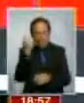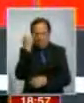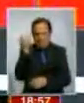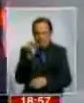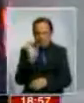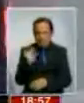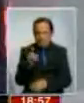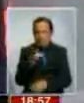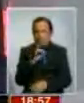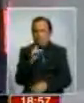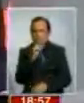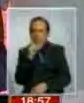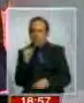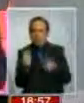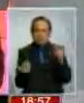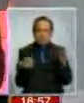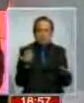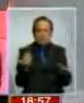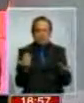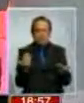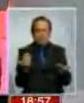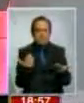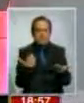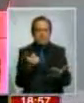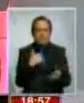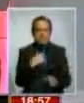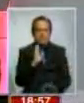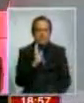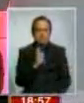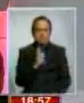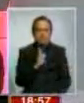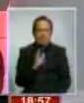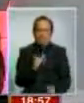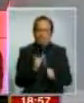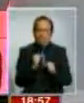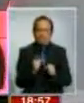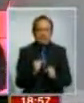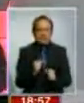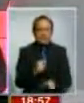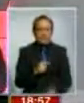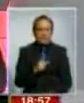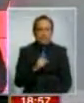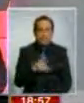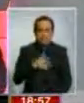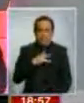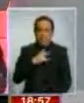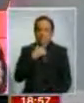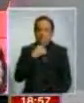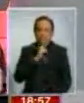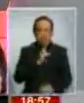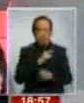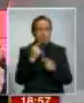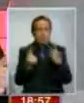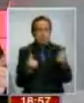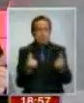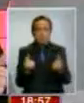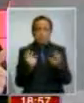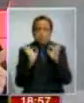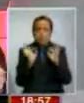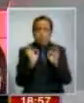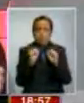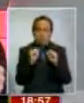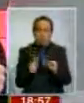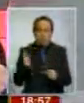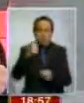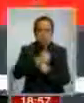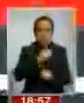tiene posturas. ¿Por cuál de las dos se inclina? Yo tengo una postura muy fuerte en esto. No quiero ofender a nadie y creo que los dos tienen cualidades para